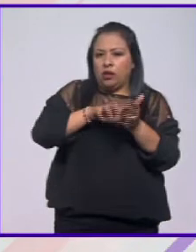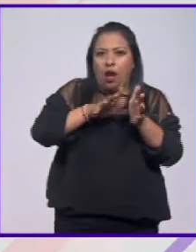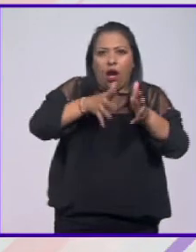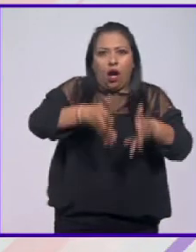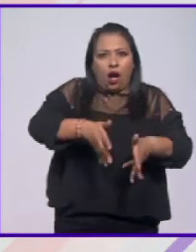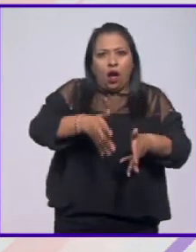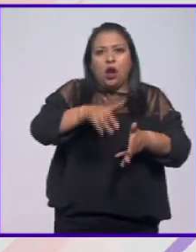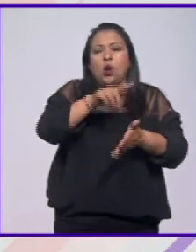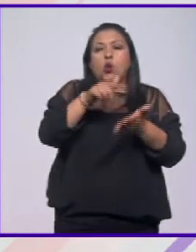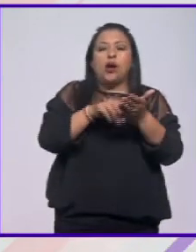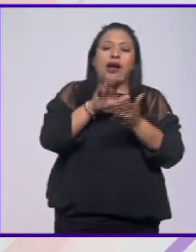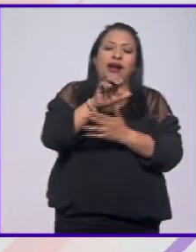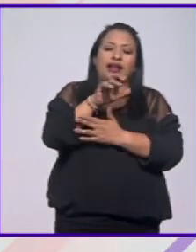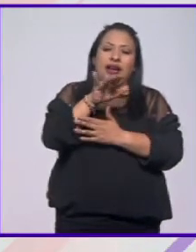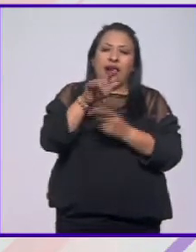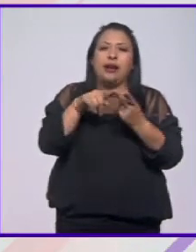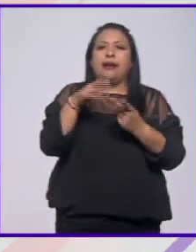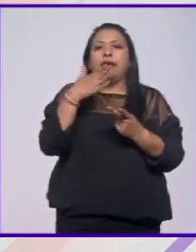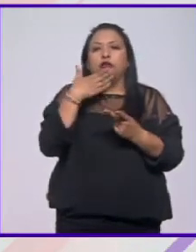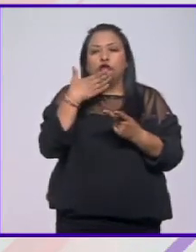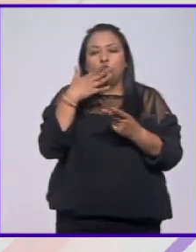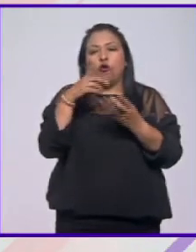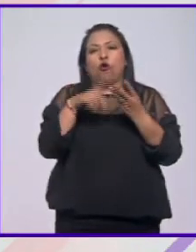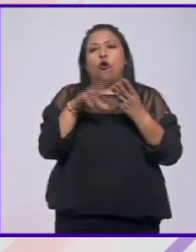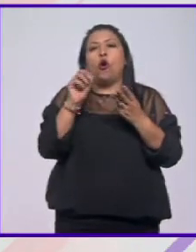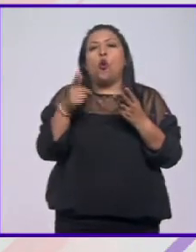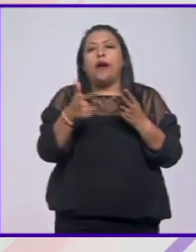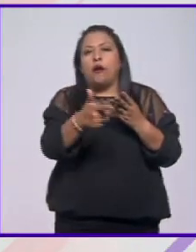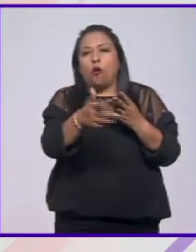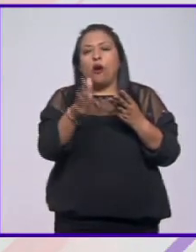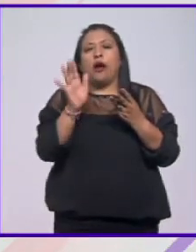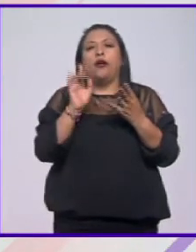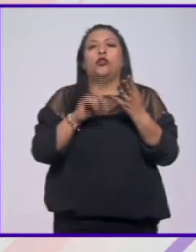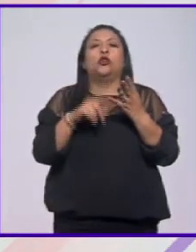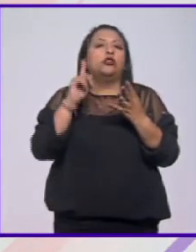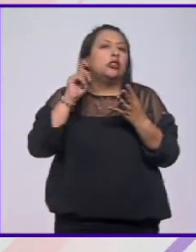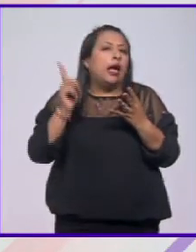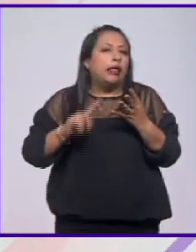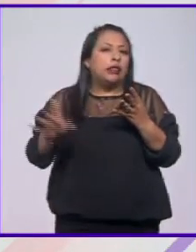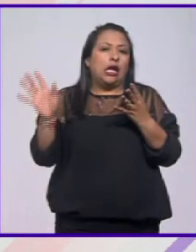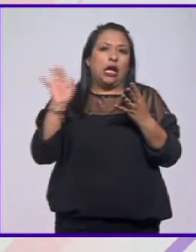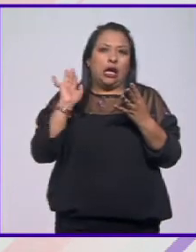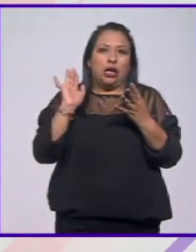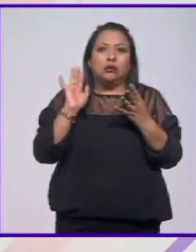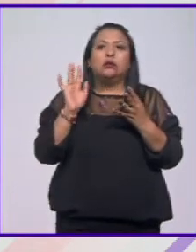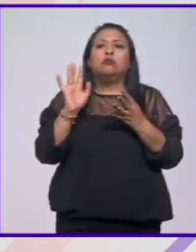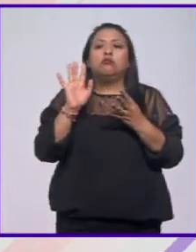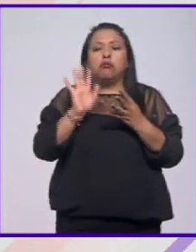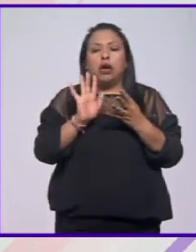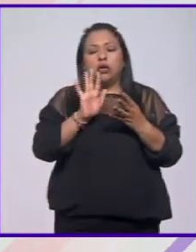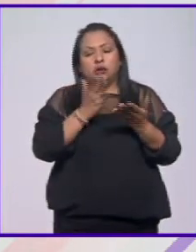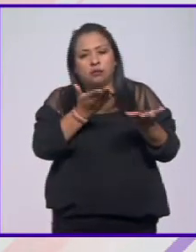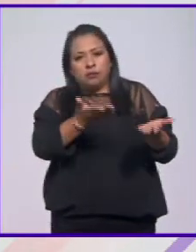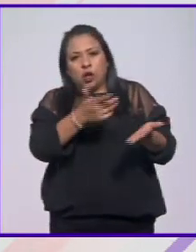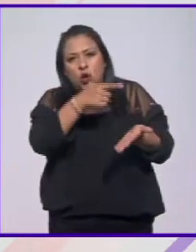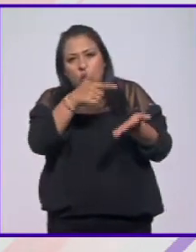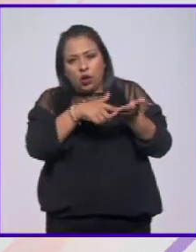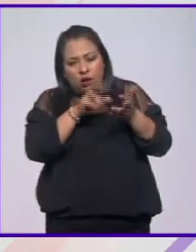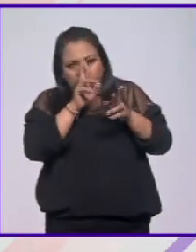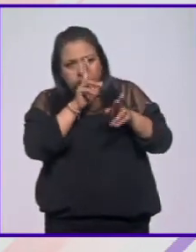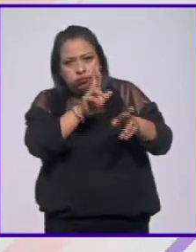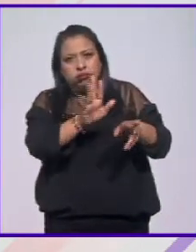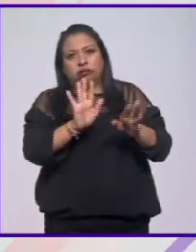en Cananea, en Sonora o en Guanajuato o en Zacatecas, pues es volverles a dar un pequeño lugar y un